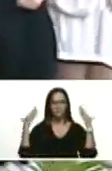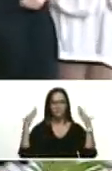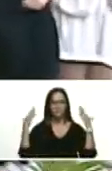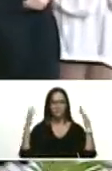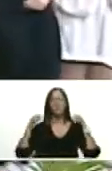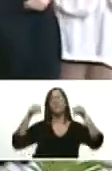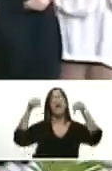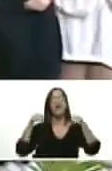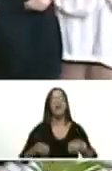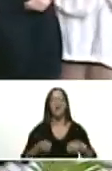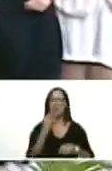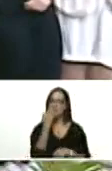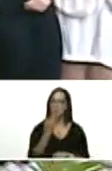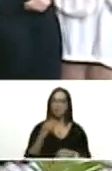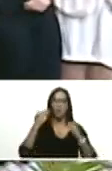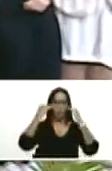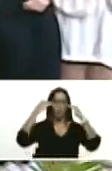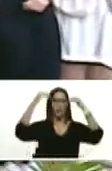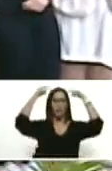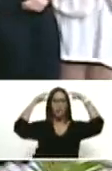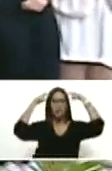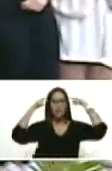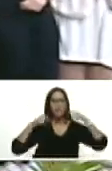Aquí, frente al comandante Chávez,